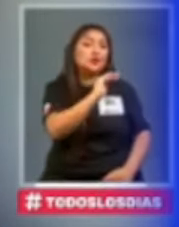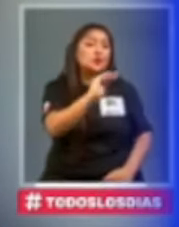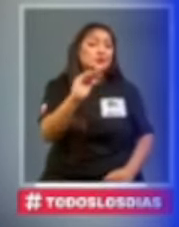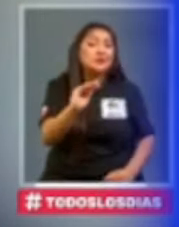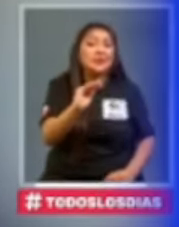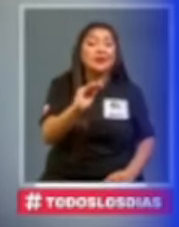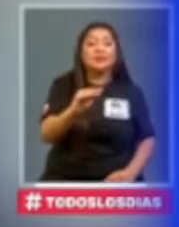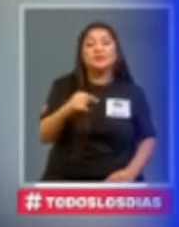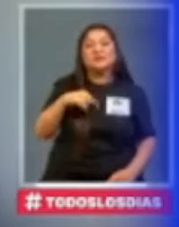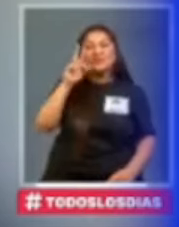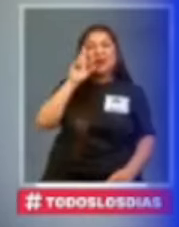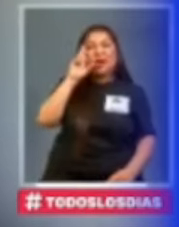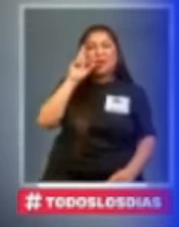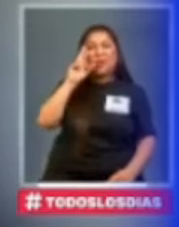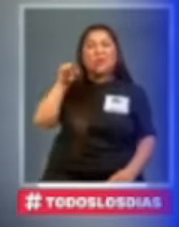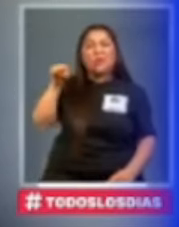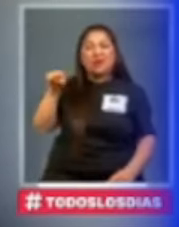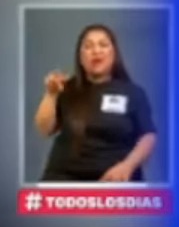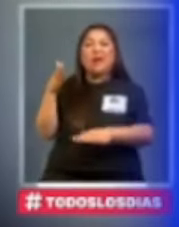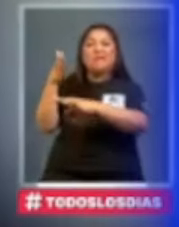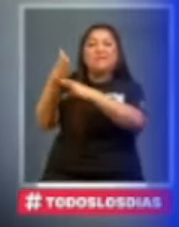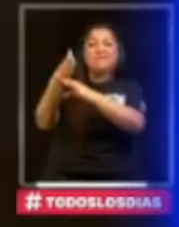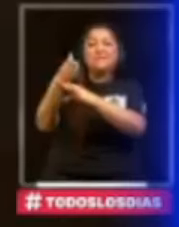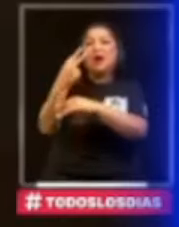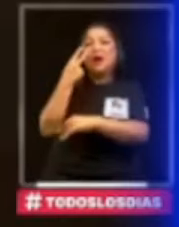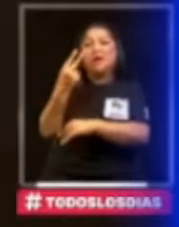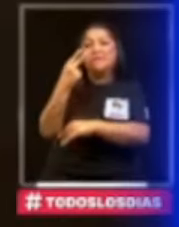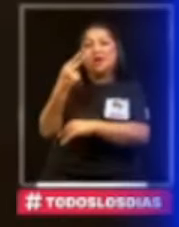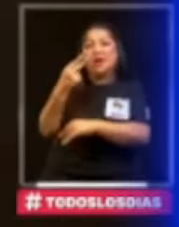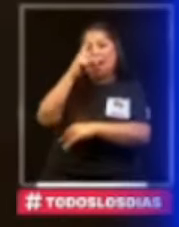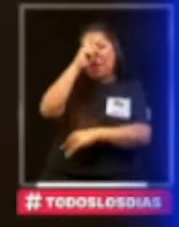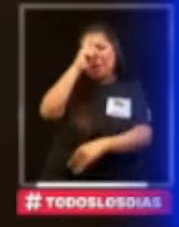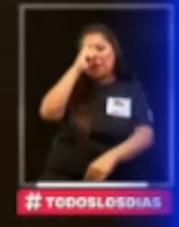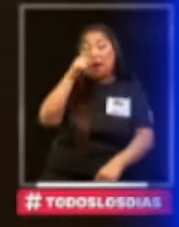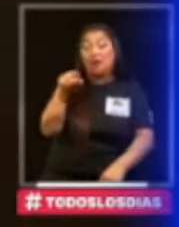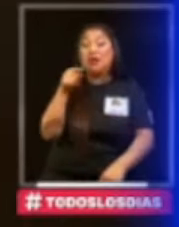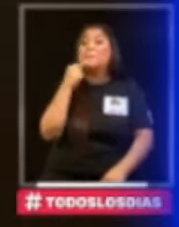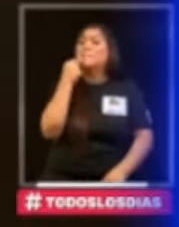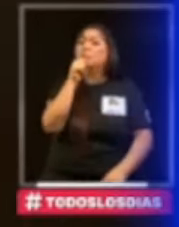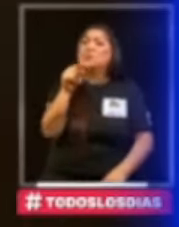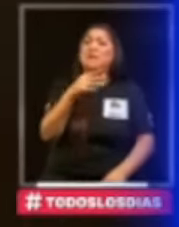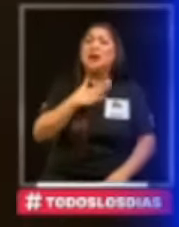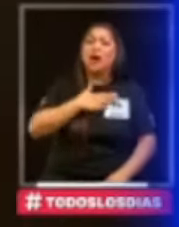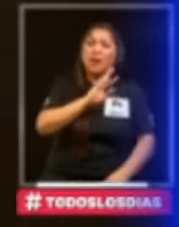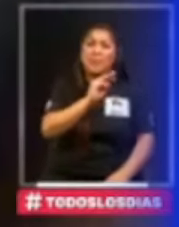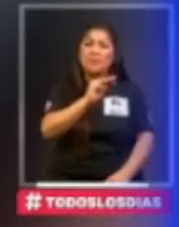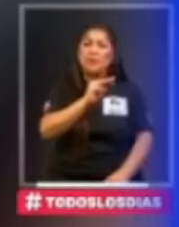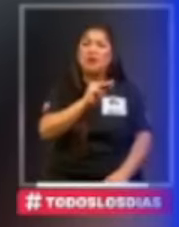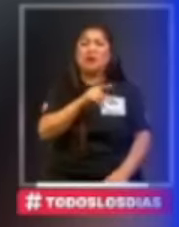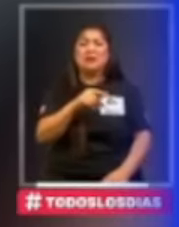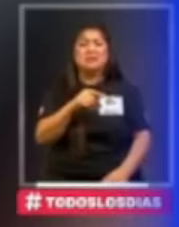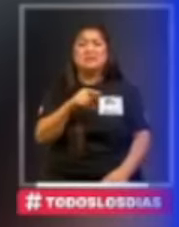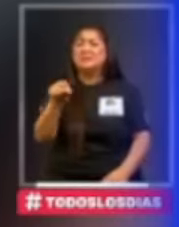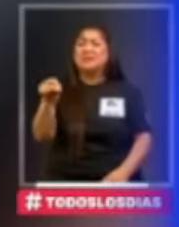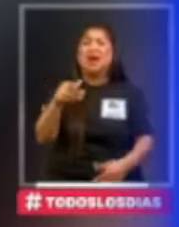recuerdo que don Gastón la fue a ver al hospital y don Gastón le preguntaba a mi mamá que estaba con él y le decía, ¿por qué está así? Cuando entré